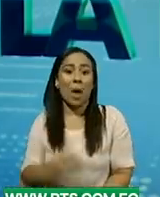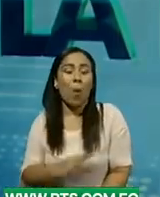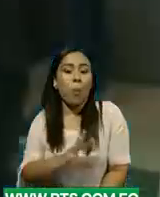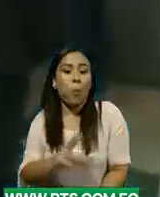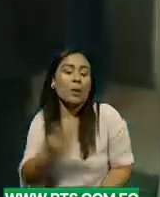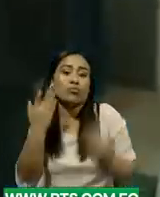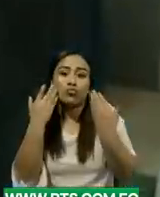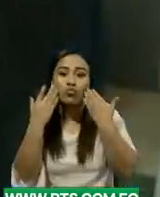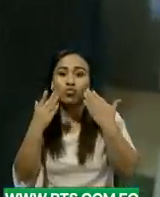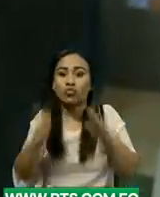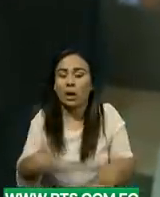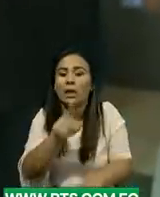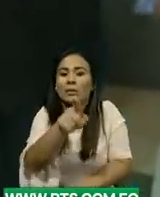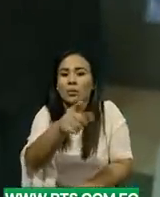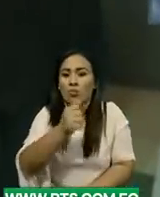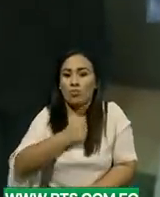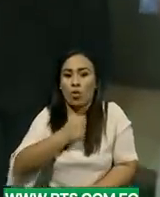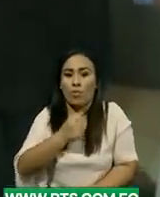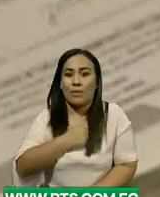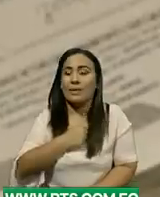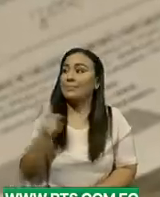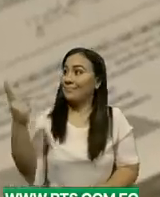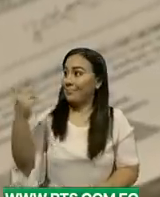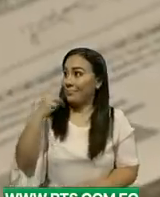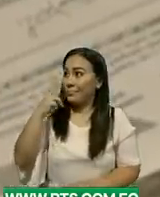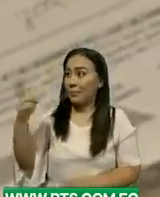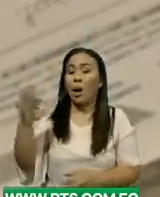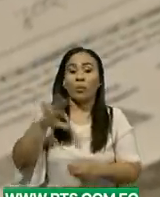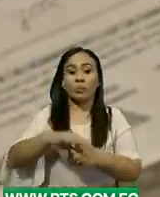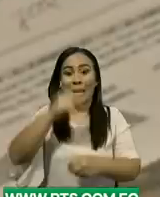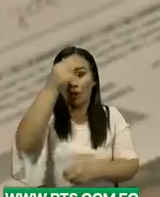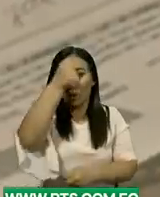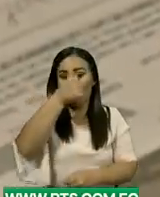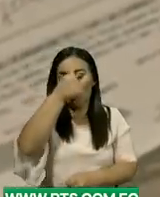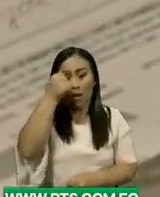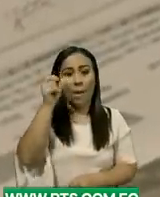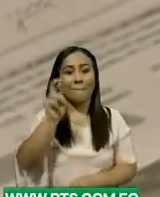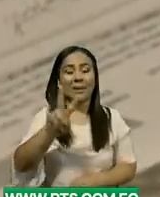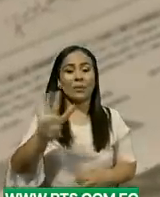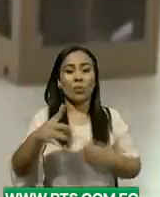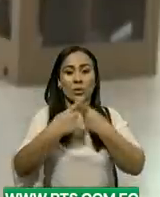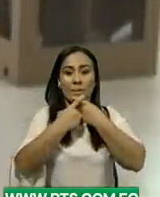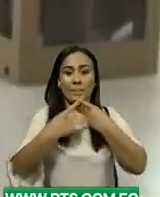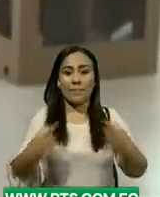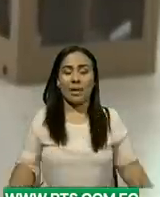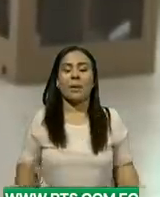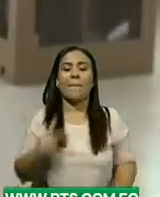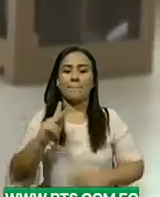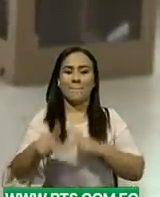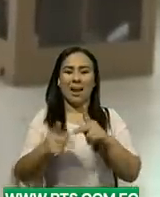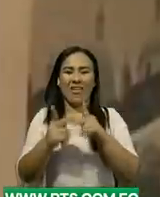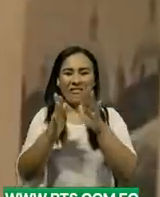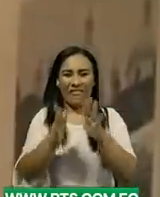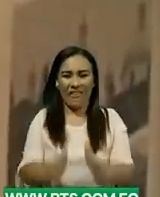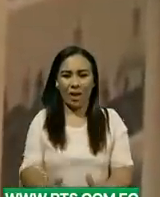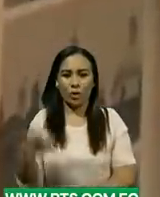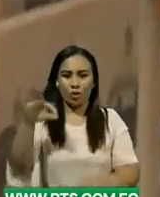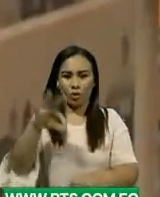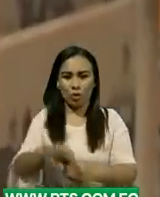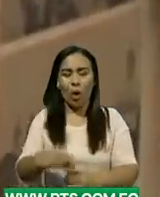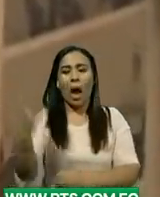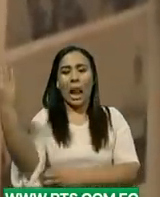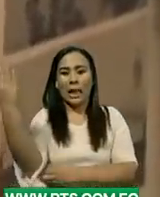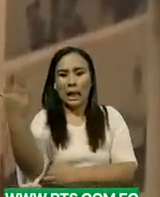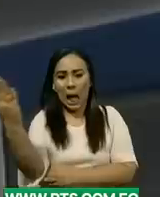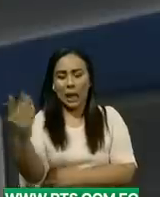Este domingo 24 de marzo los ecuatorianos acudiremos a las urnas para elegir prefectos, alcaldes, concejales, juntas parroquiales y miembros del